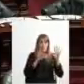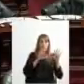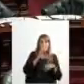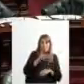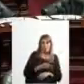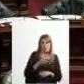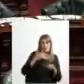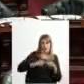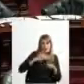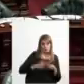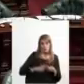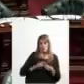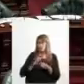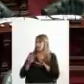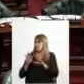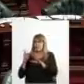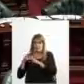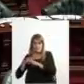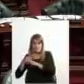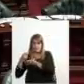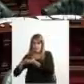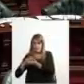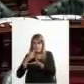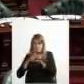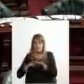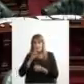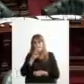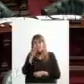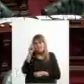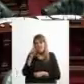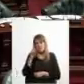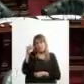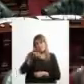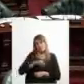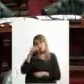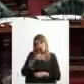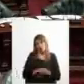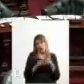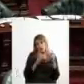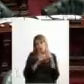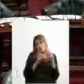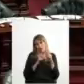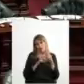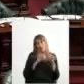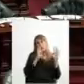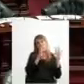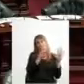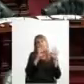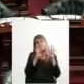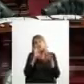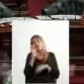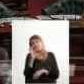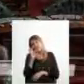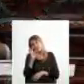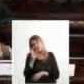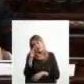a ese fideicomiso en los últimos 10 años? Mil millones de dólares, 990 para ser exactos.